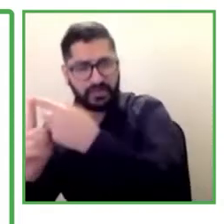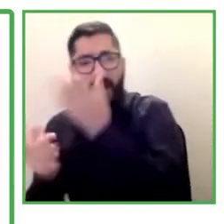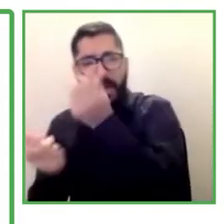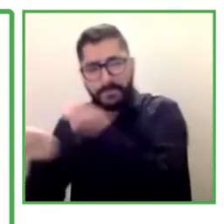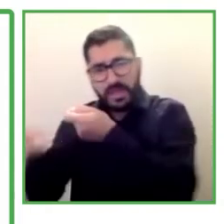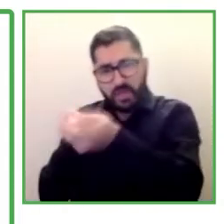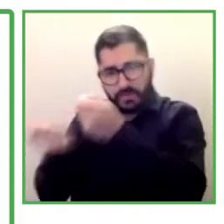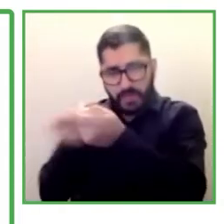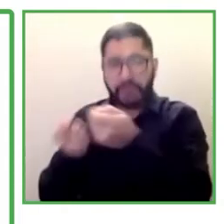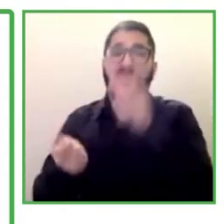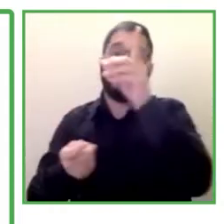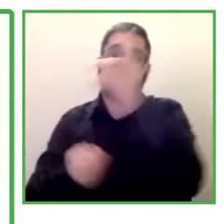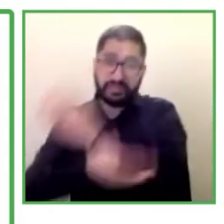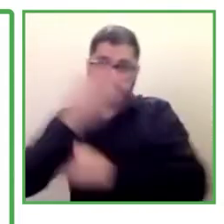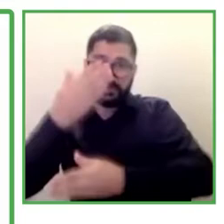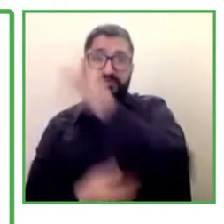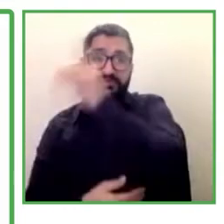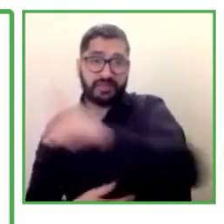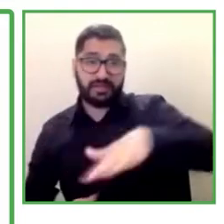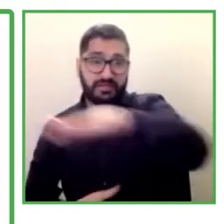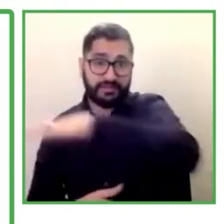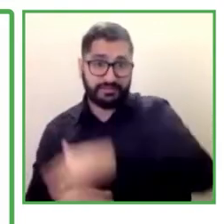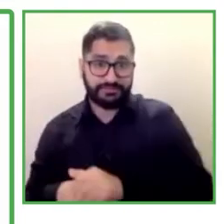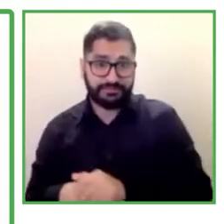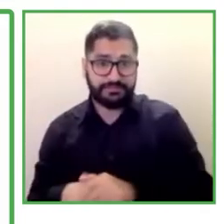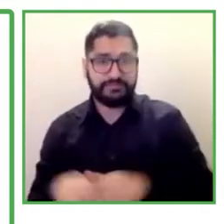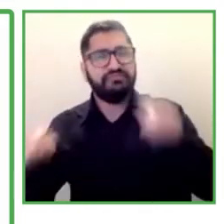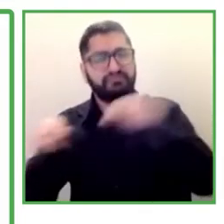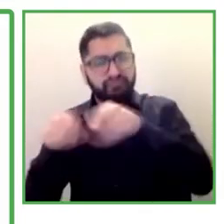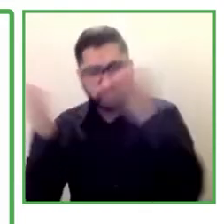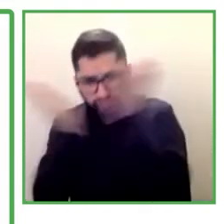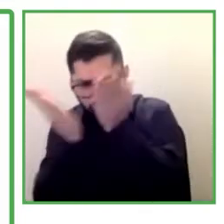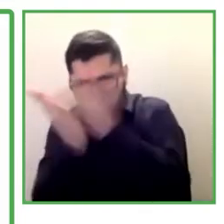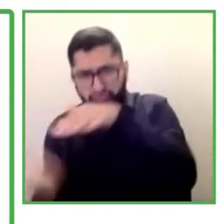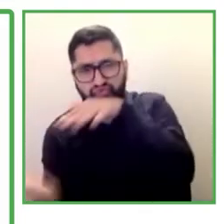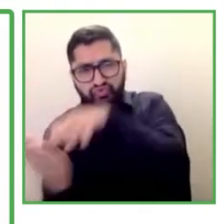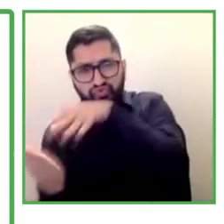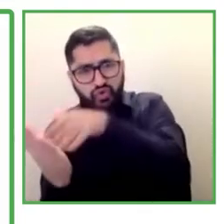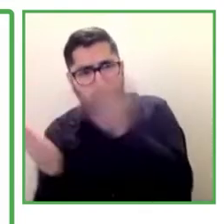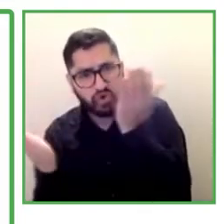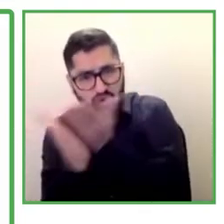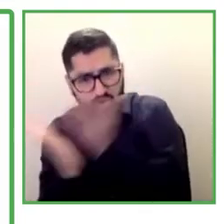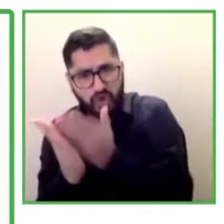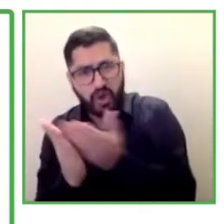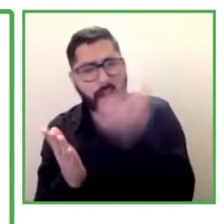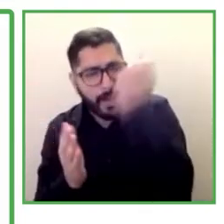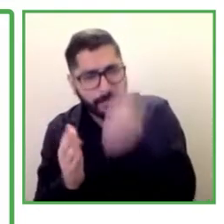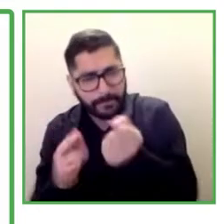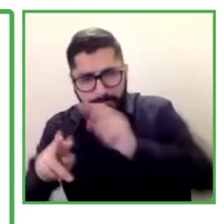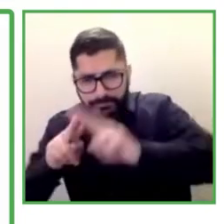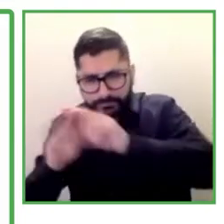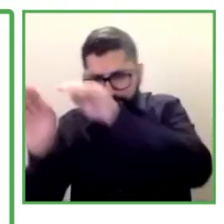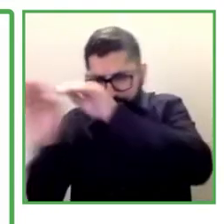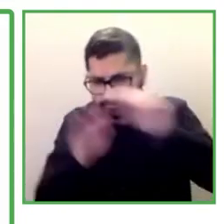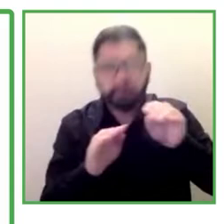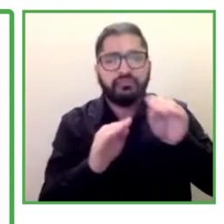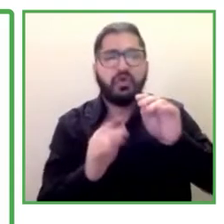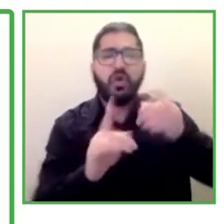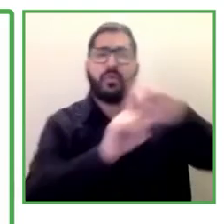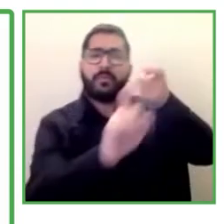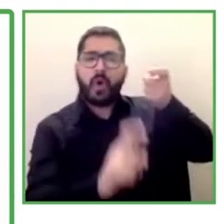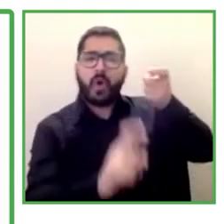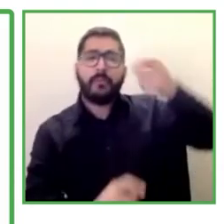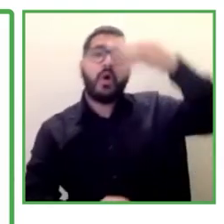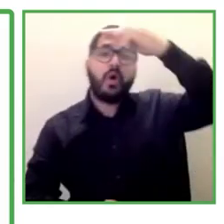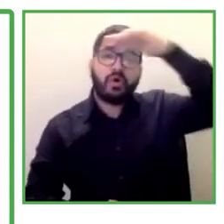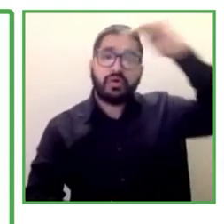Un estudio que realizamos en Chile, Costa Rica y México estimó que si incluíamos activamente a las